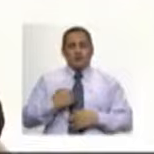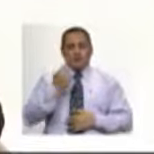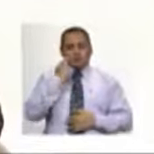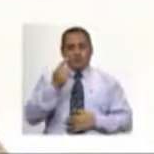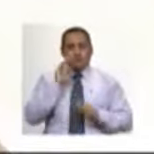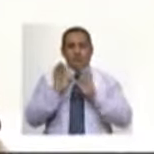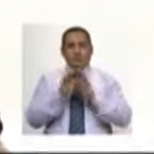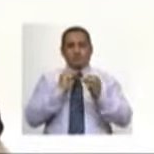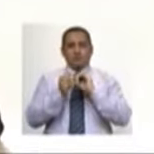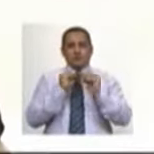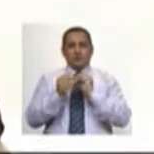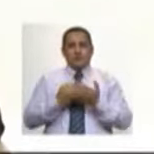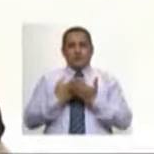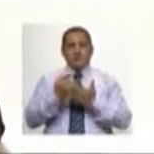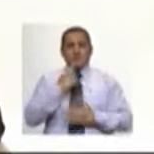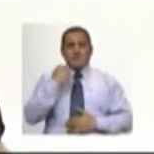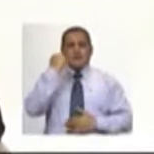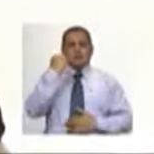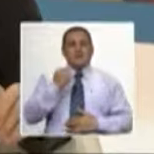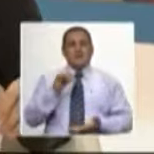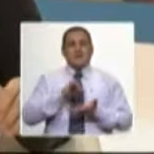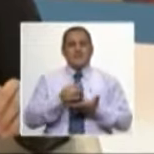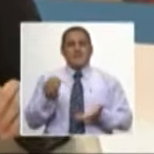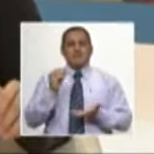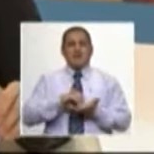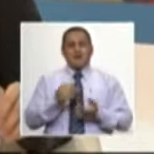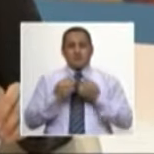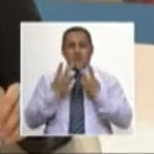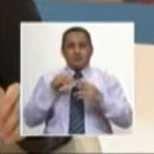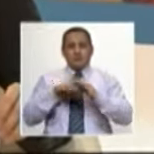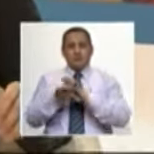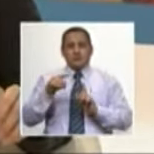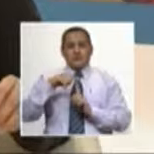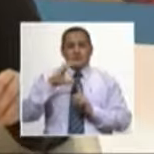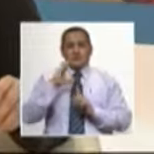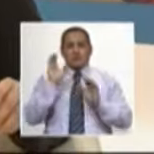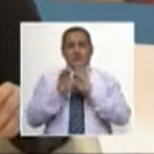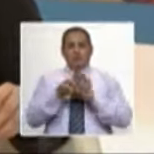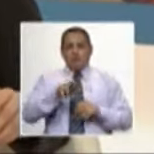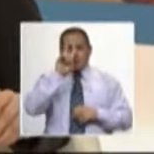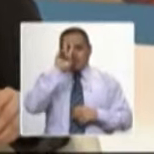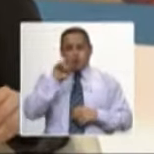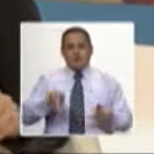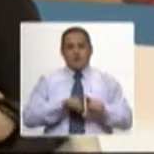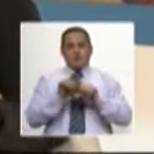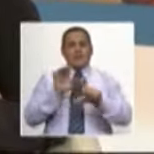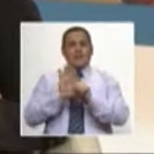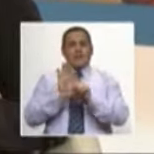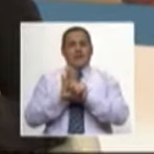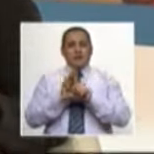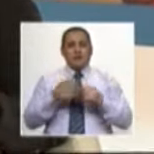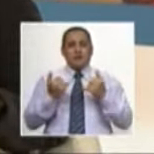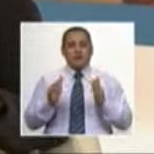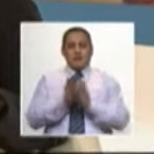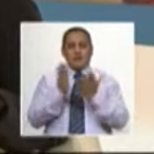y la regulación de los alcances de los derechos. ¿Qué más podemos encontrar en este Tribunal Constitucional en el Perú? Elección y legitimidad. En este